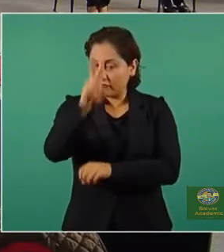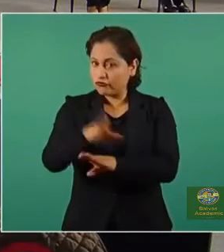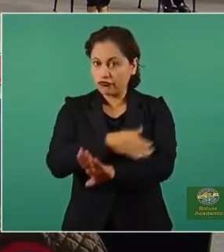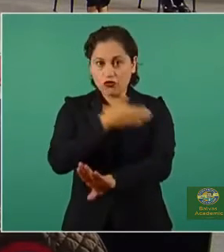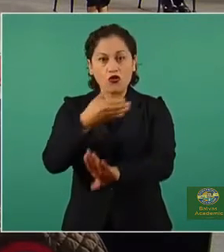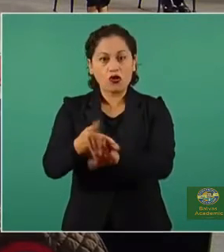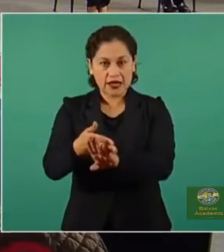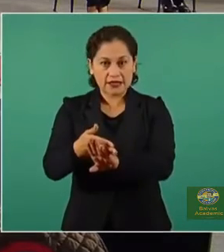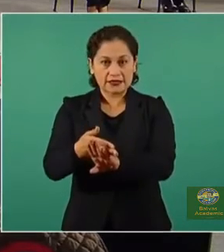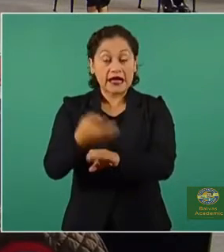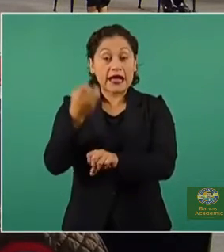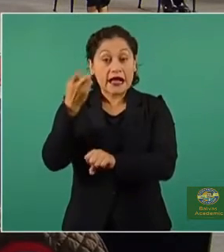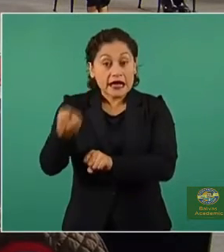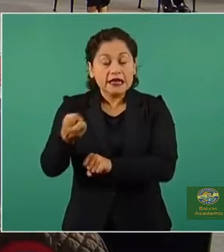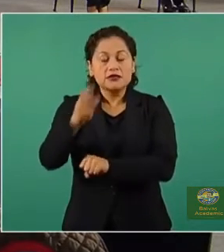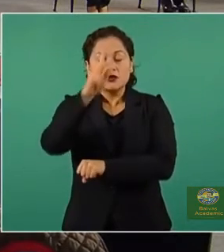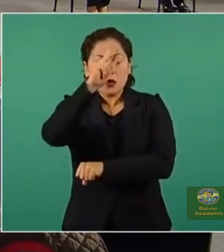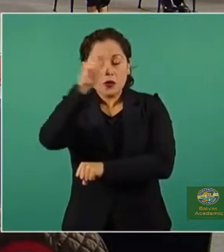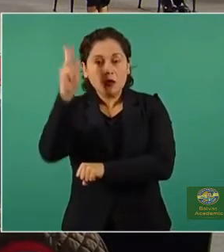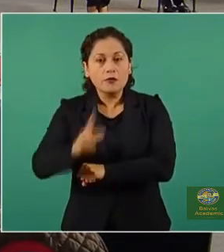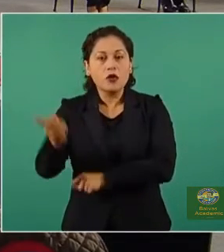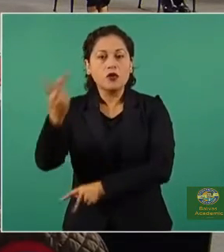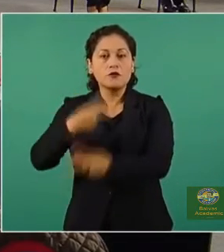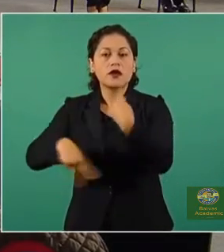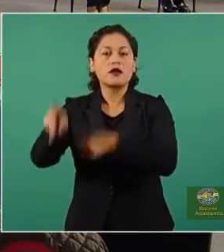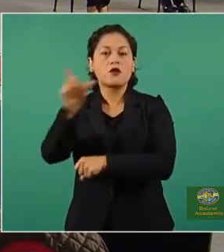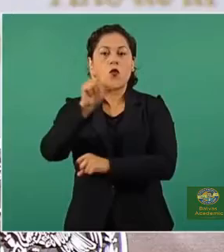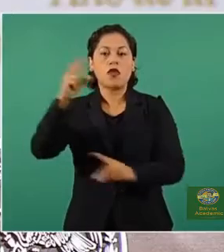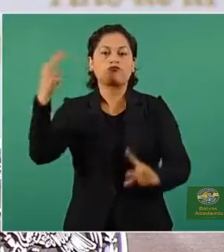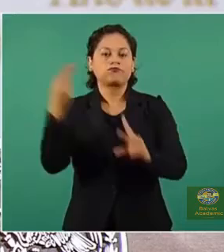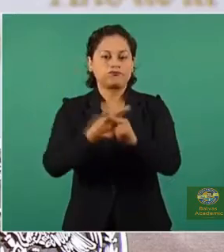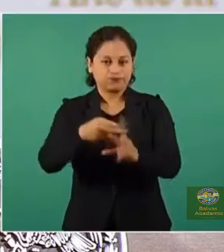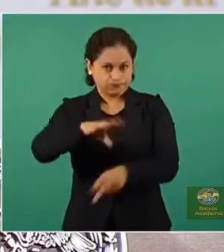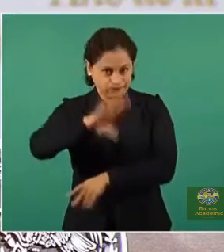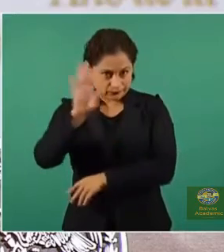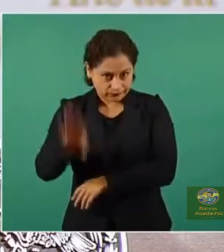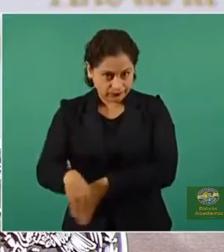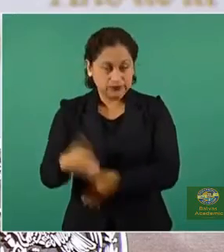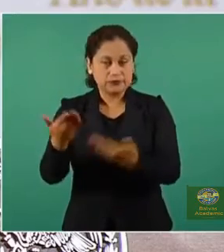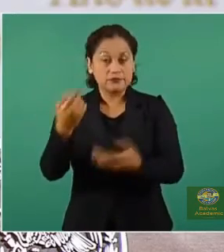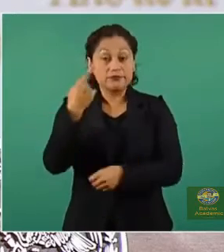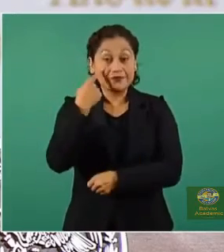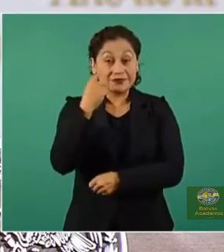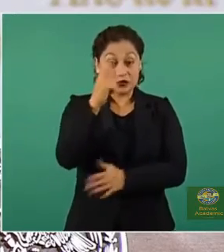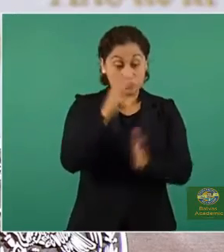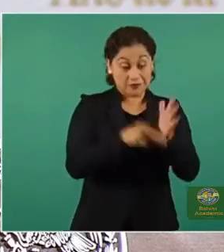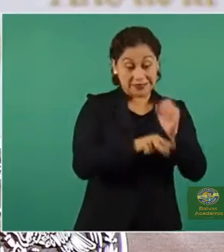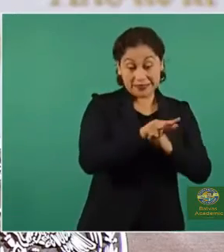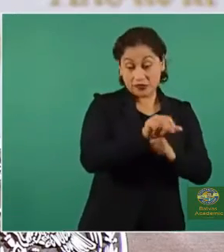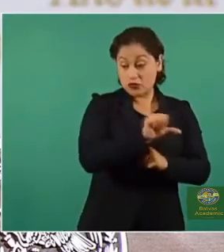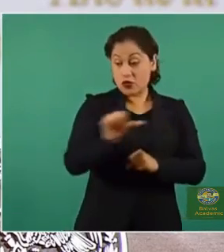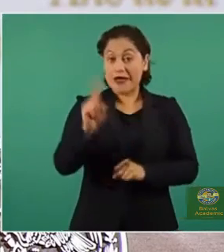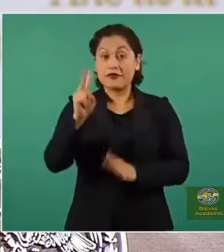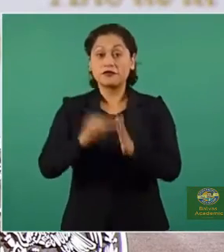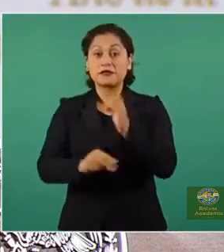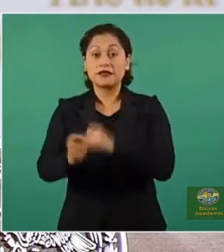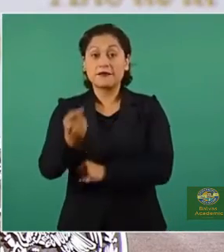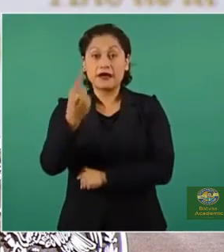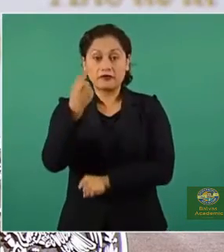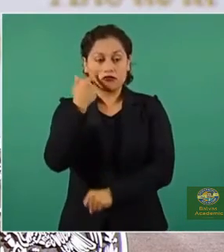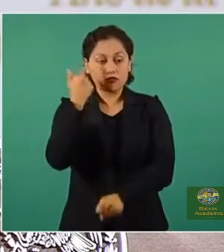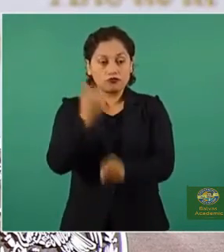los homicidios de niñas y niños. Solamente entre el 2018 y el 2021 se han